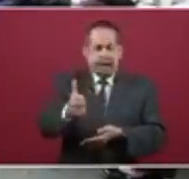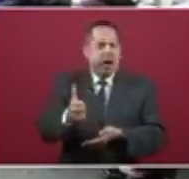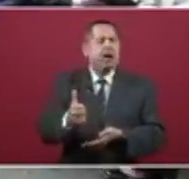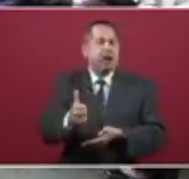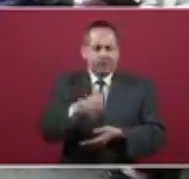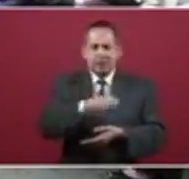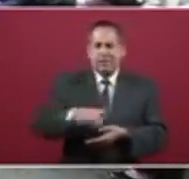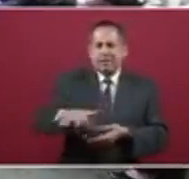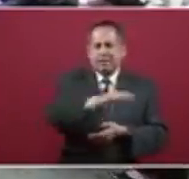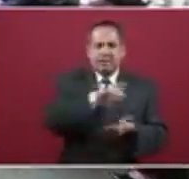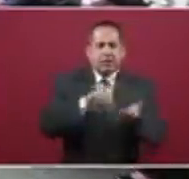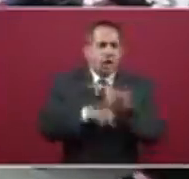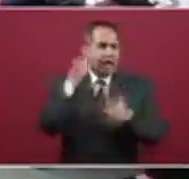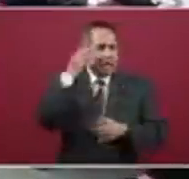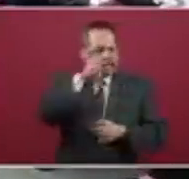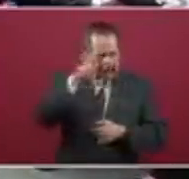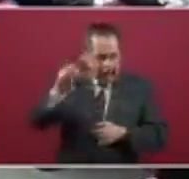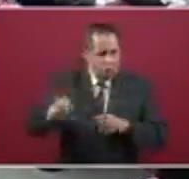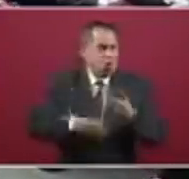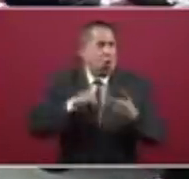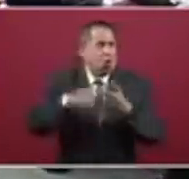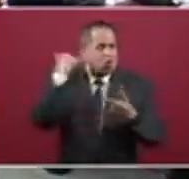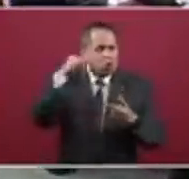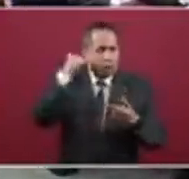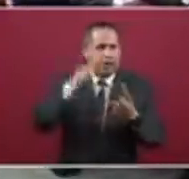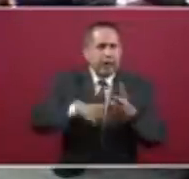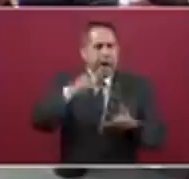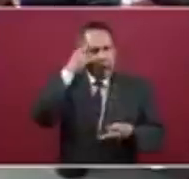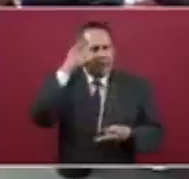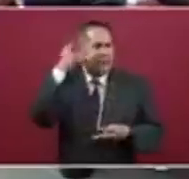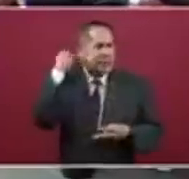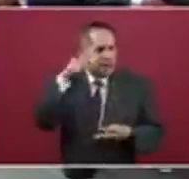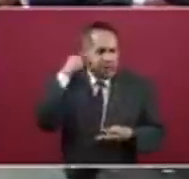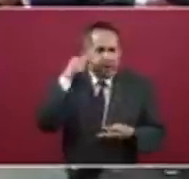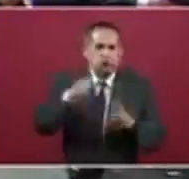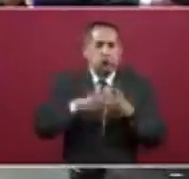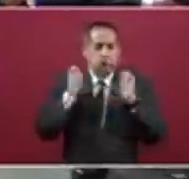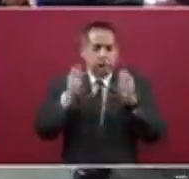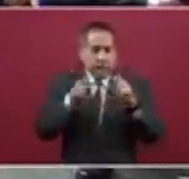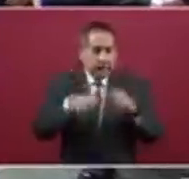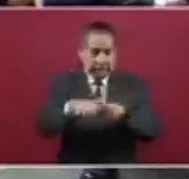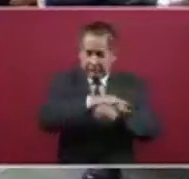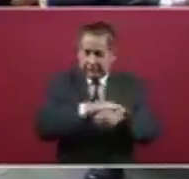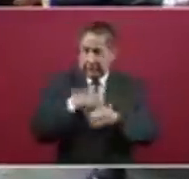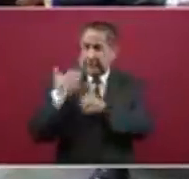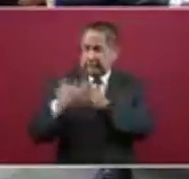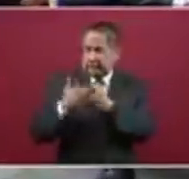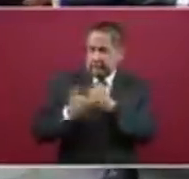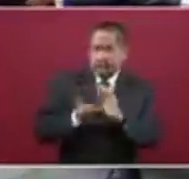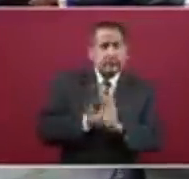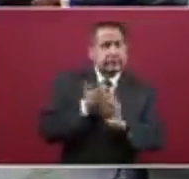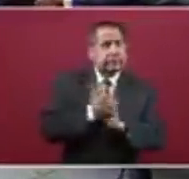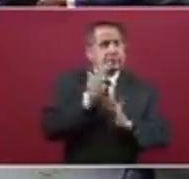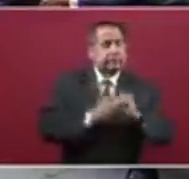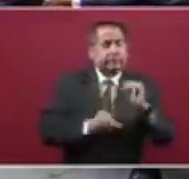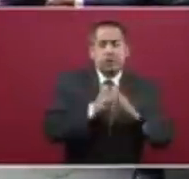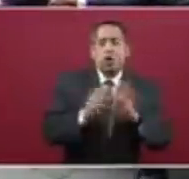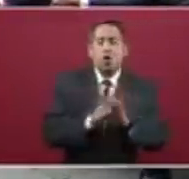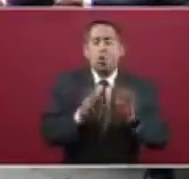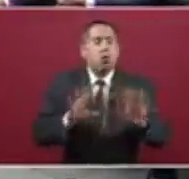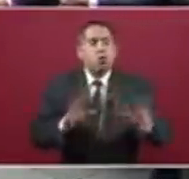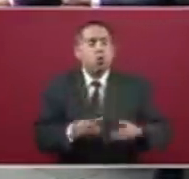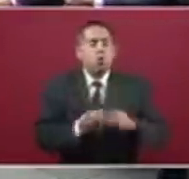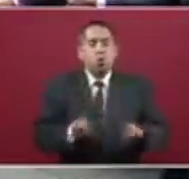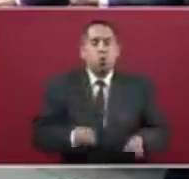estados de quintana roo yucatán campeche tabasco y chiapas implica construir